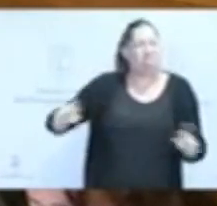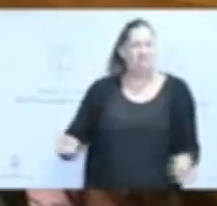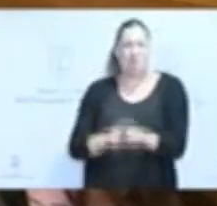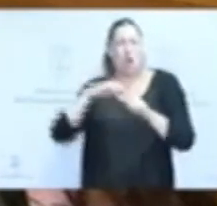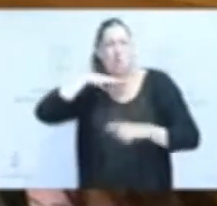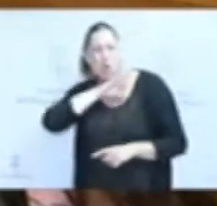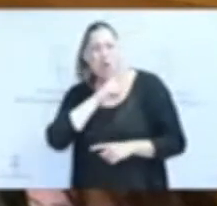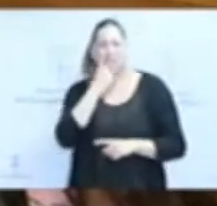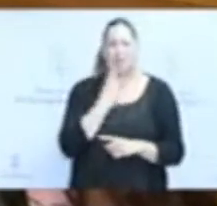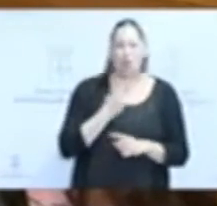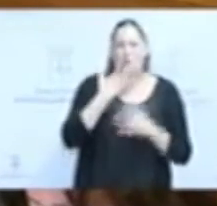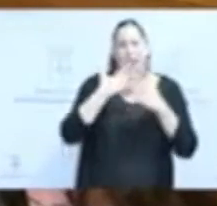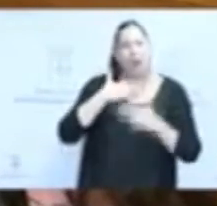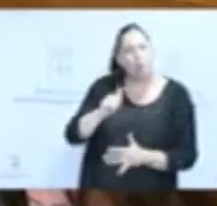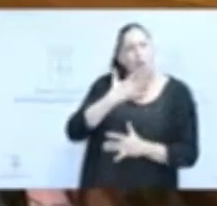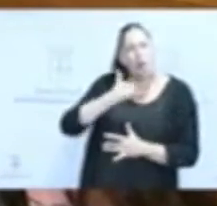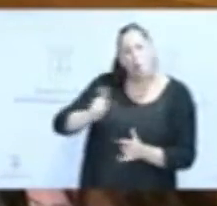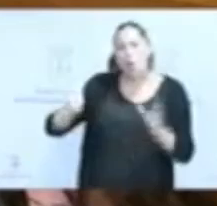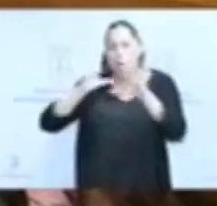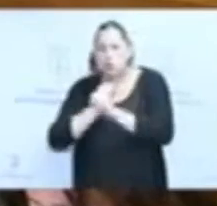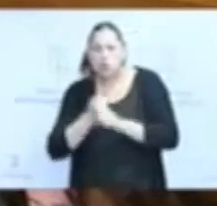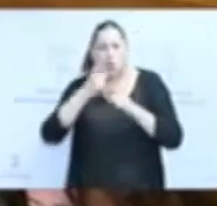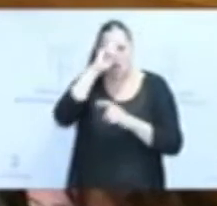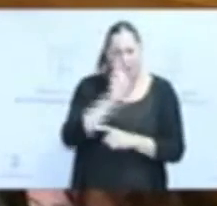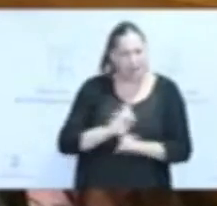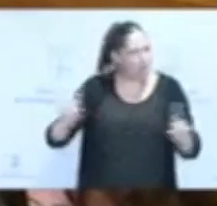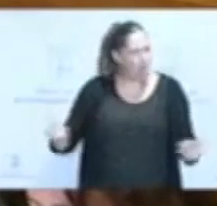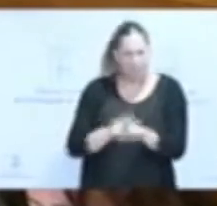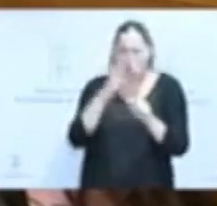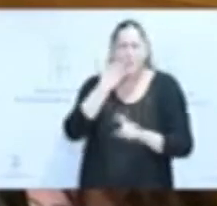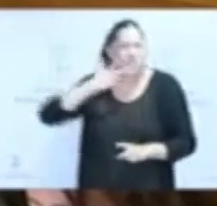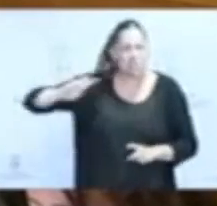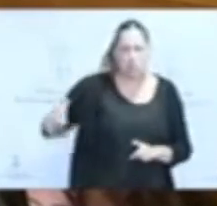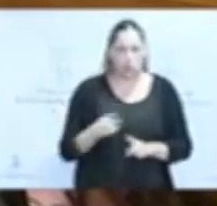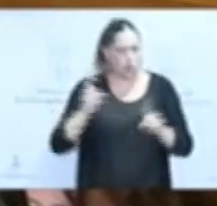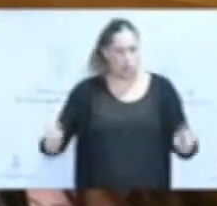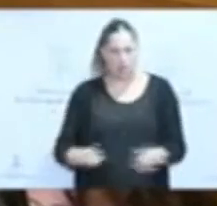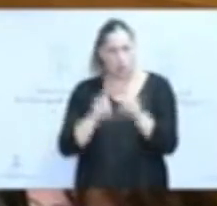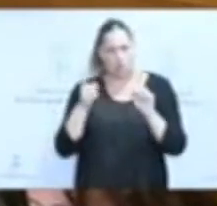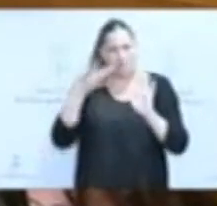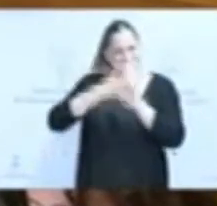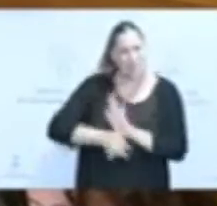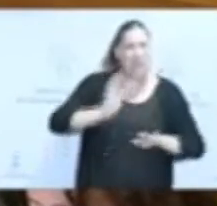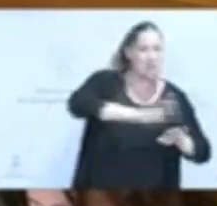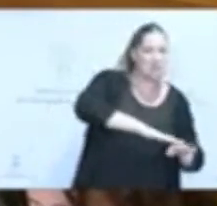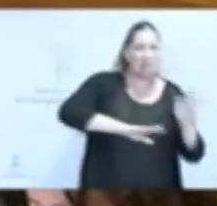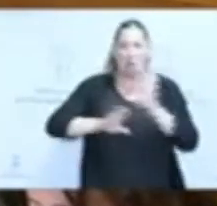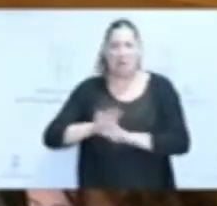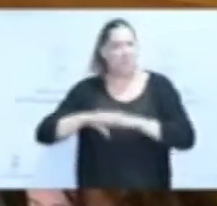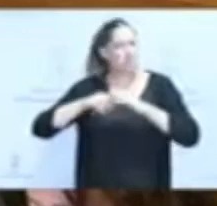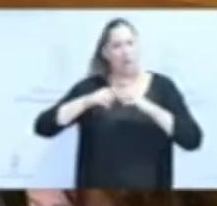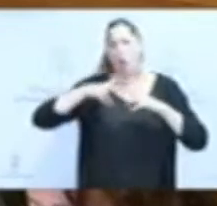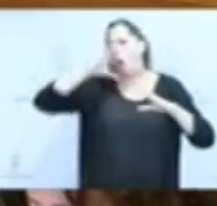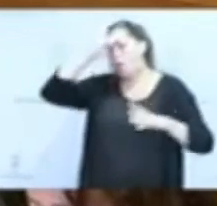rojas, azules, azules oscuras, naranjas, del color que sean, sino que abandone el partidismo y se ponga a trabajar por el